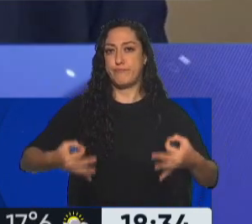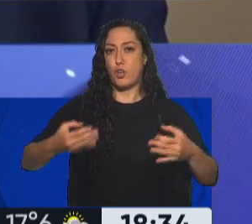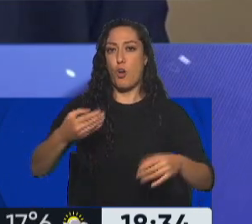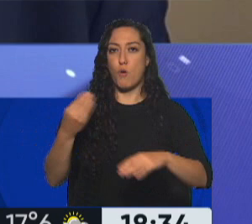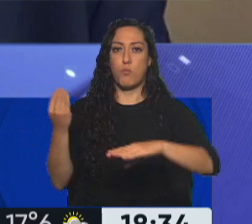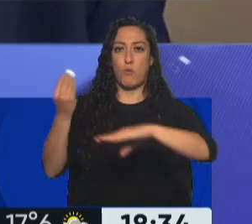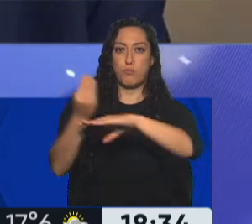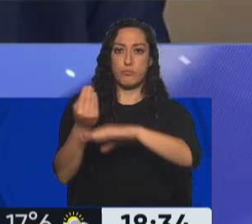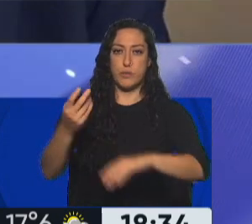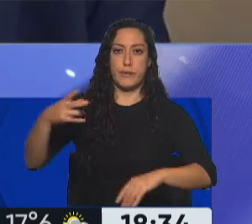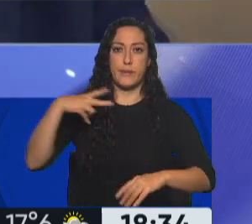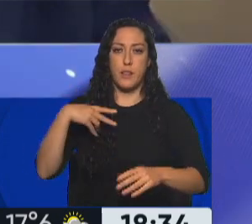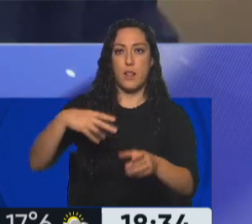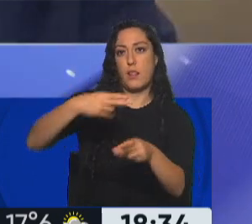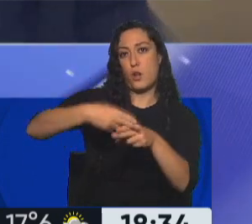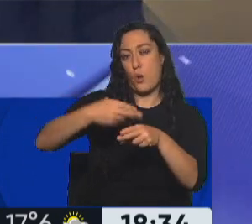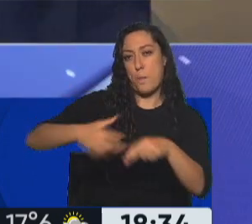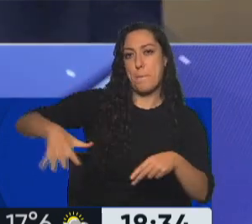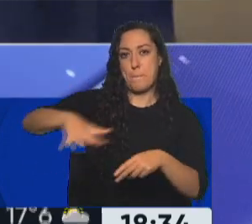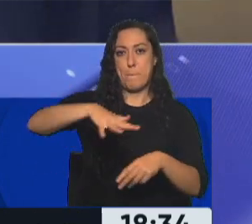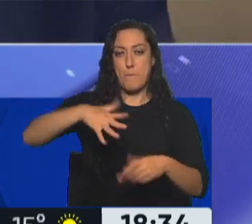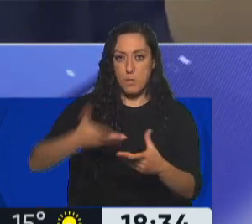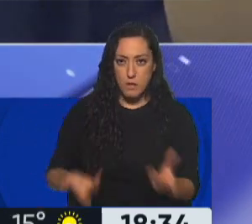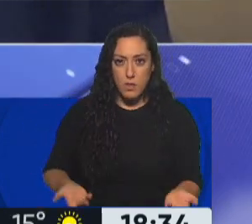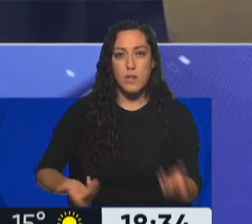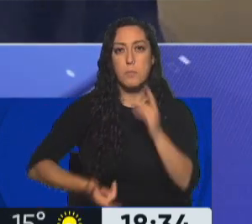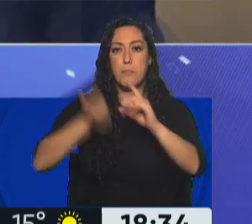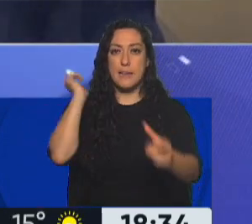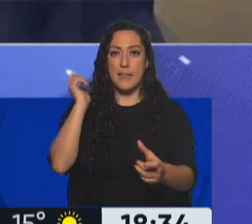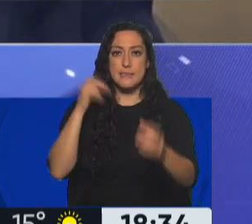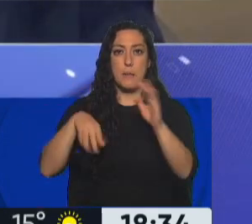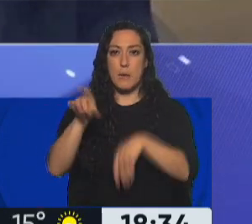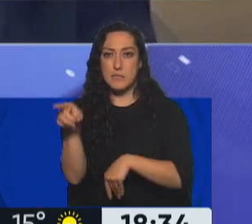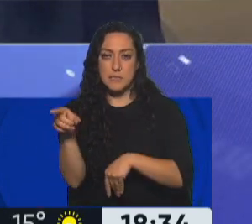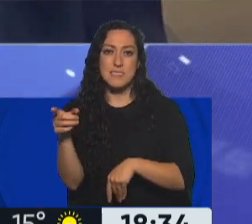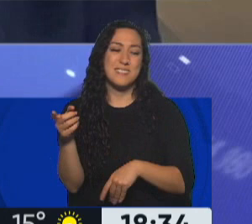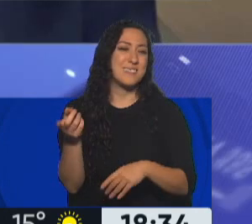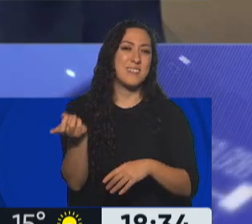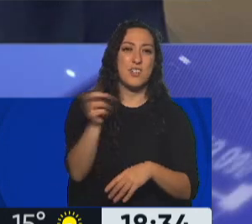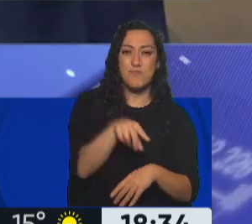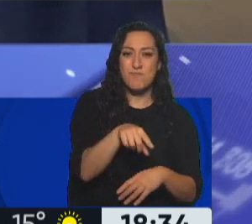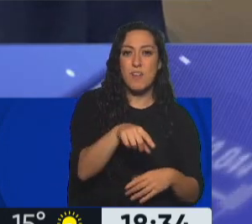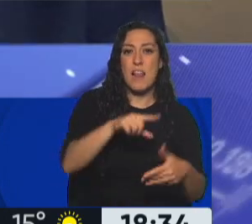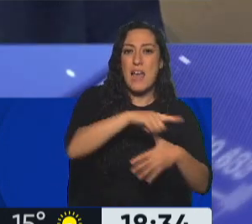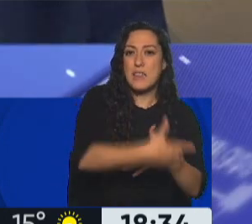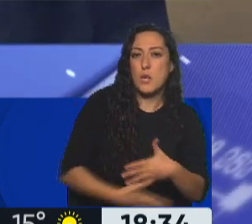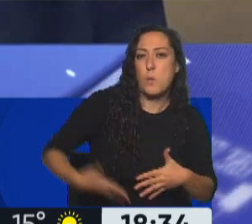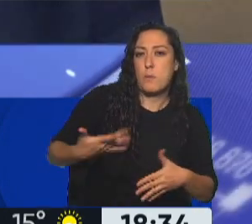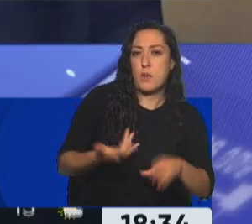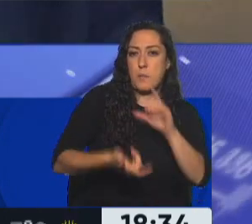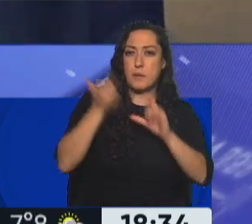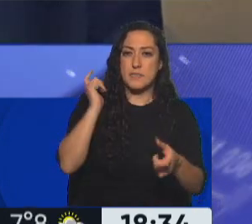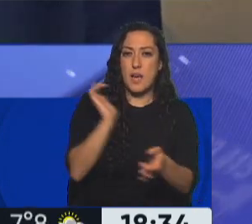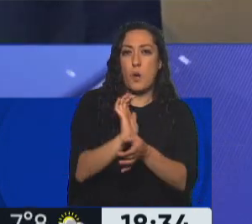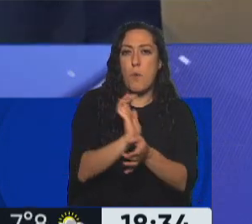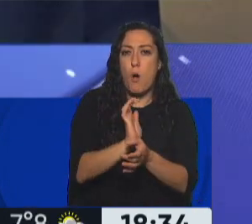la curia romana, que otros tenían experiencia en ese aspecto, sino que él transporta esa experiencia que tiene como